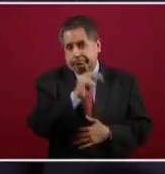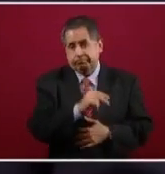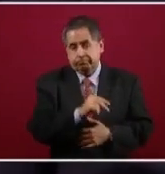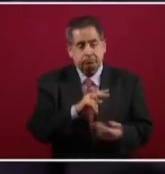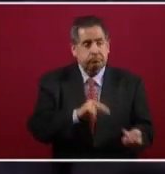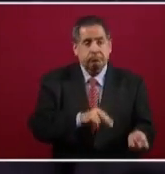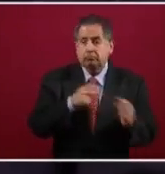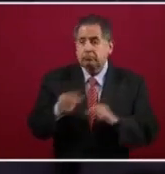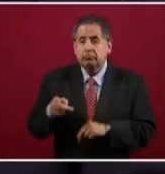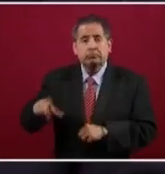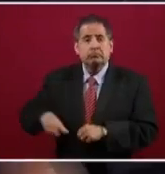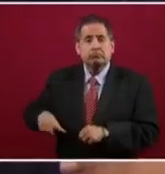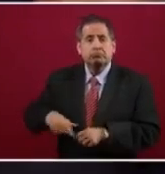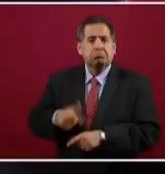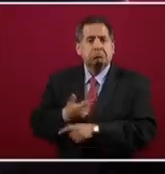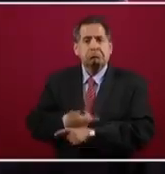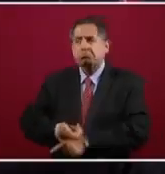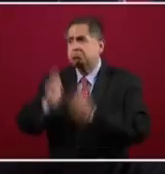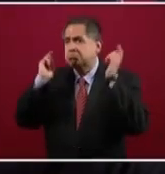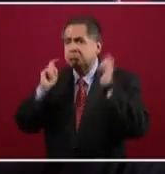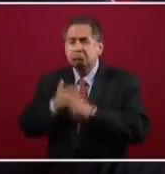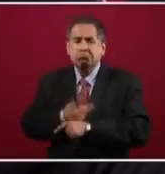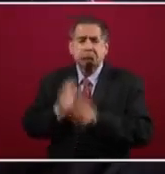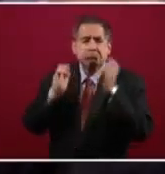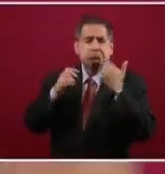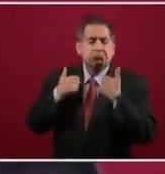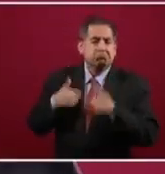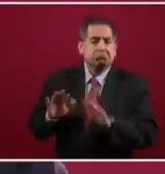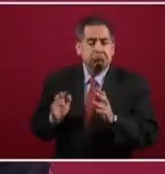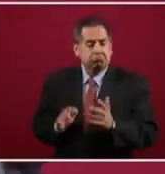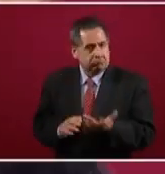Entonces, en el gobierno había la idea de que no,